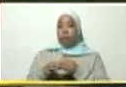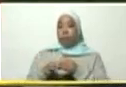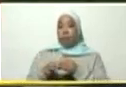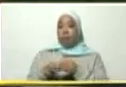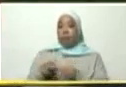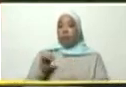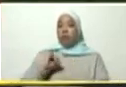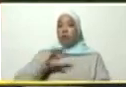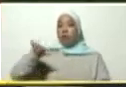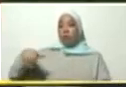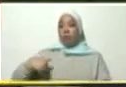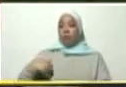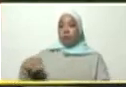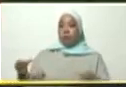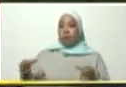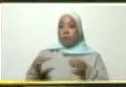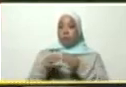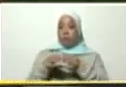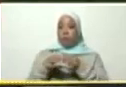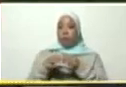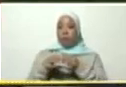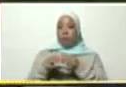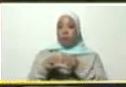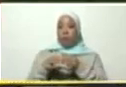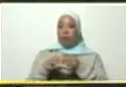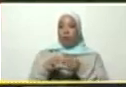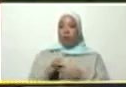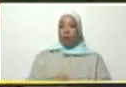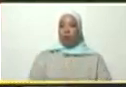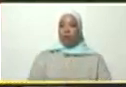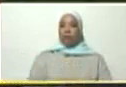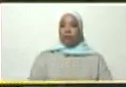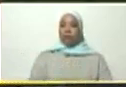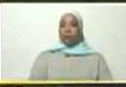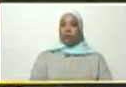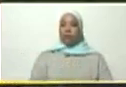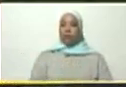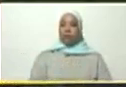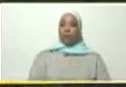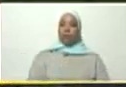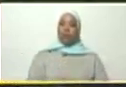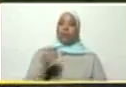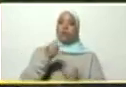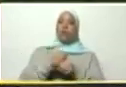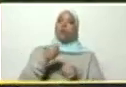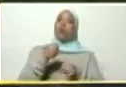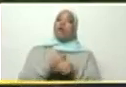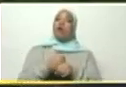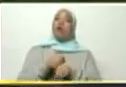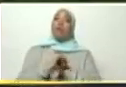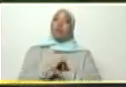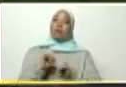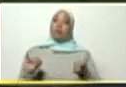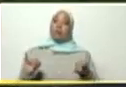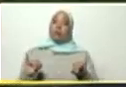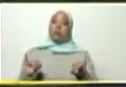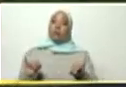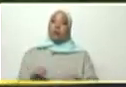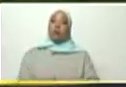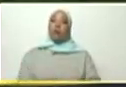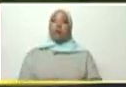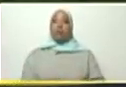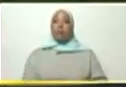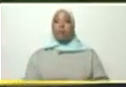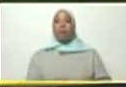sí tenemos equipos tenemos un trabuco oíste tenemos un trabuco un súper equipo